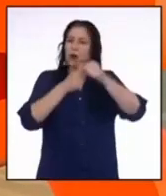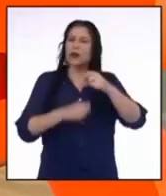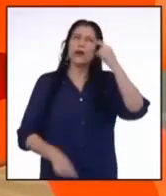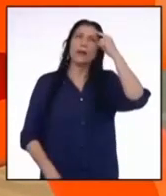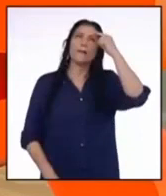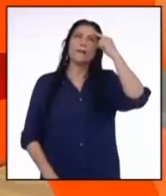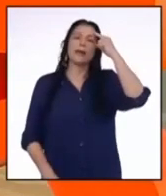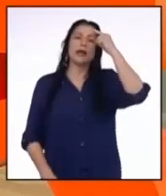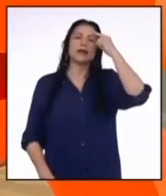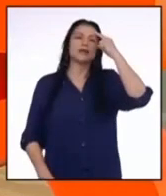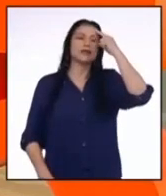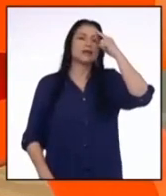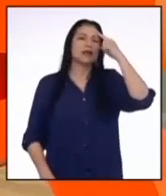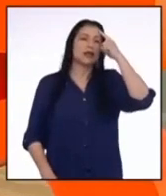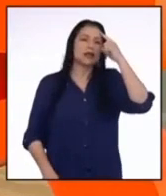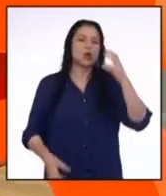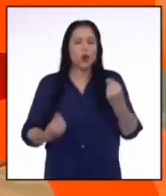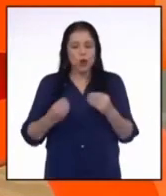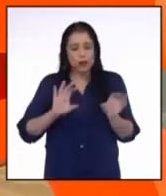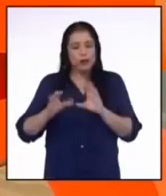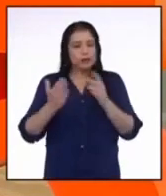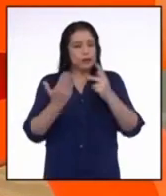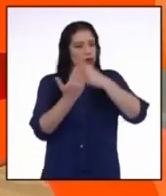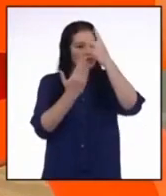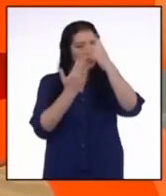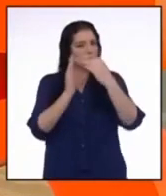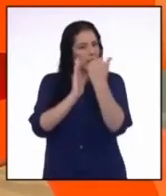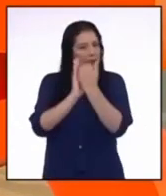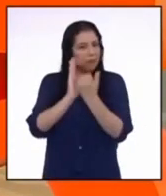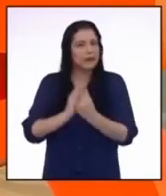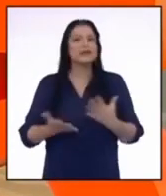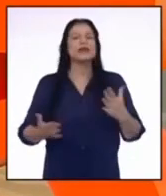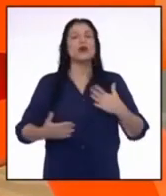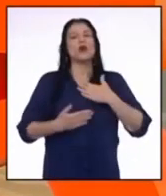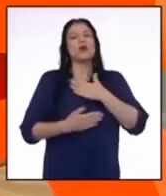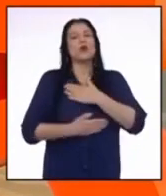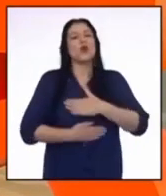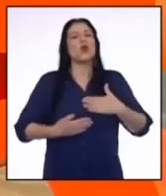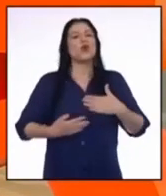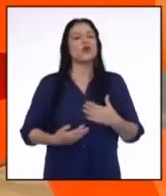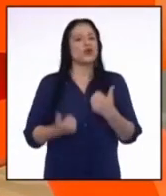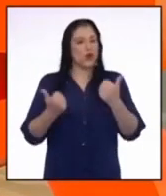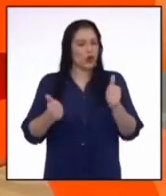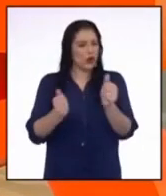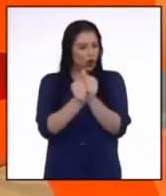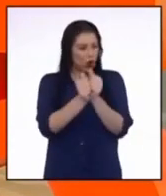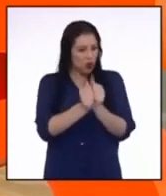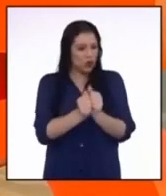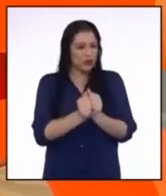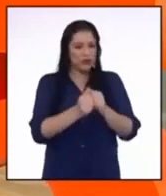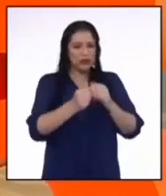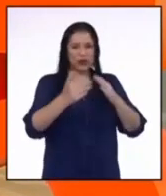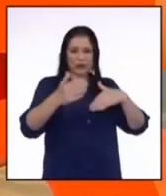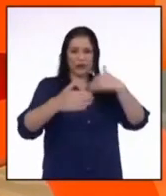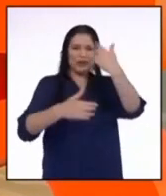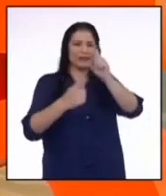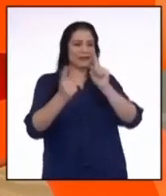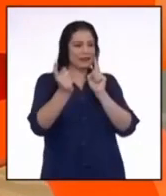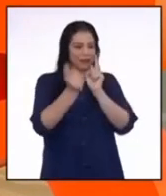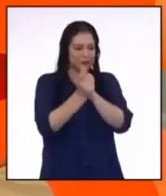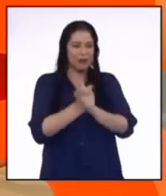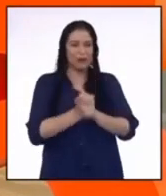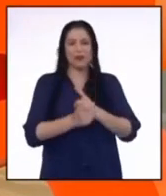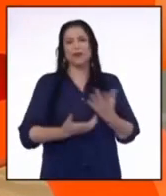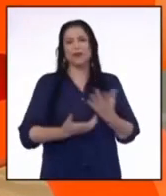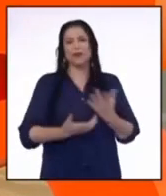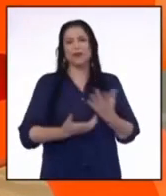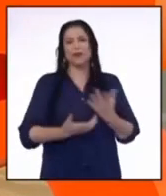recuerden ir pensando en cómo ir afinando su plan. Ha sido un gran gusto estar con ustedes. Hasta pronto, Tupananchikama. Recuerda